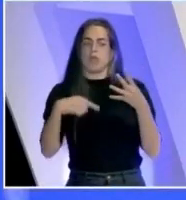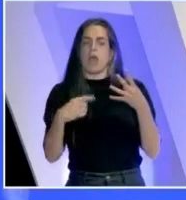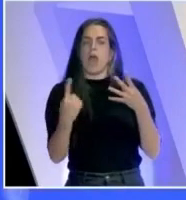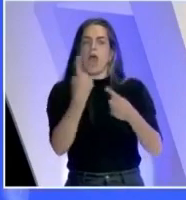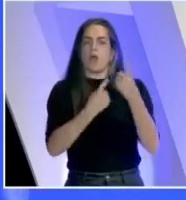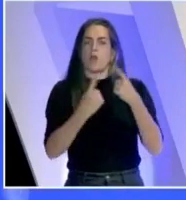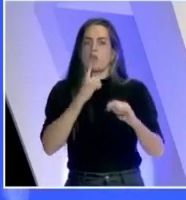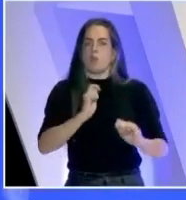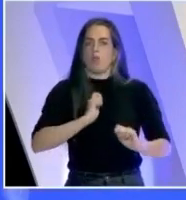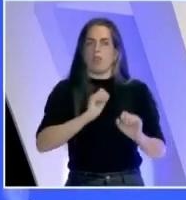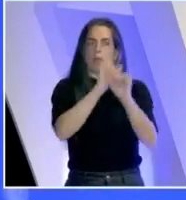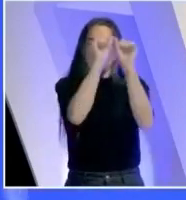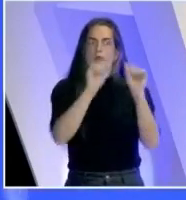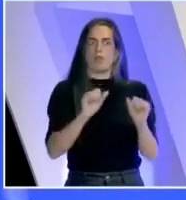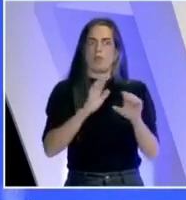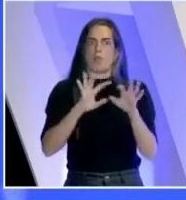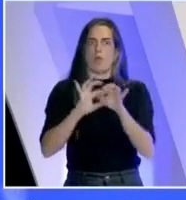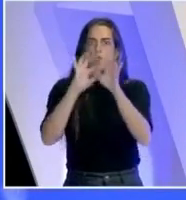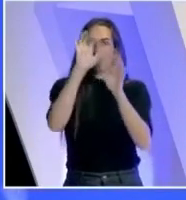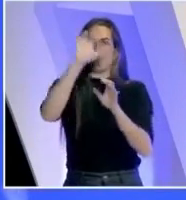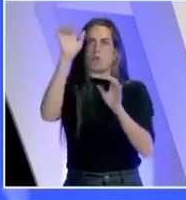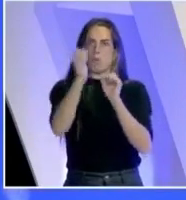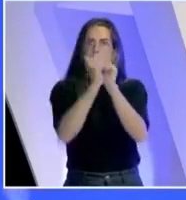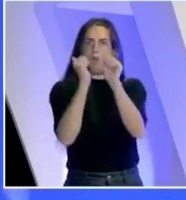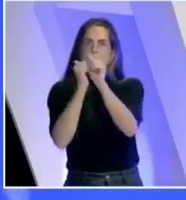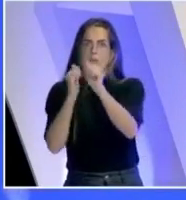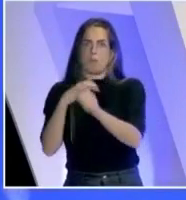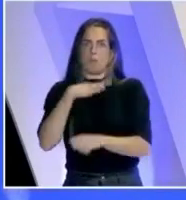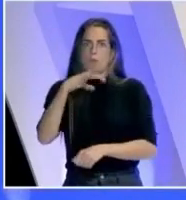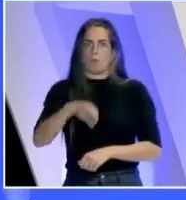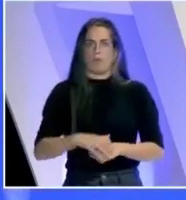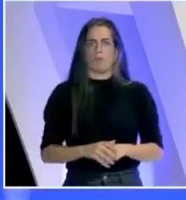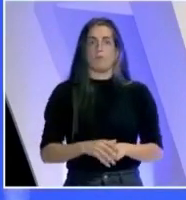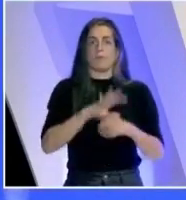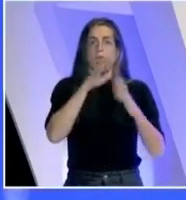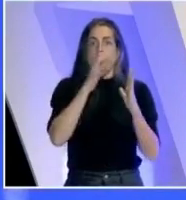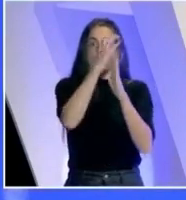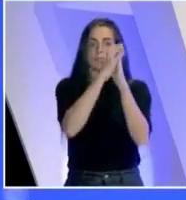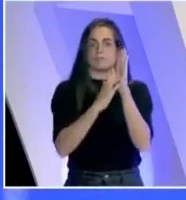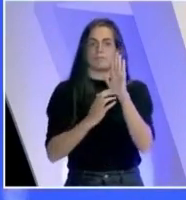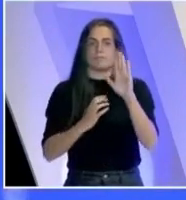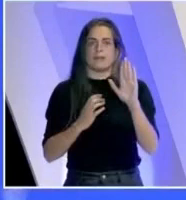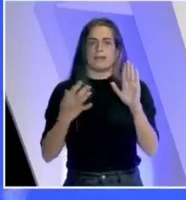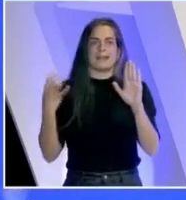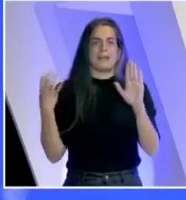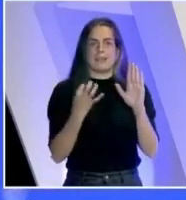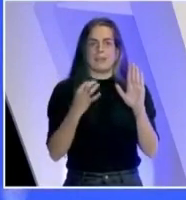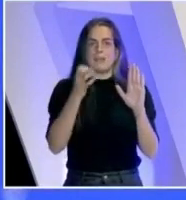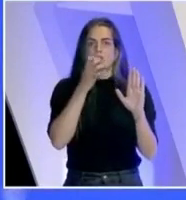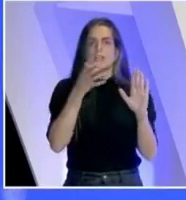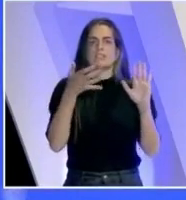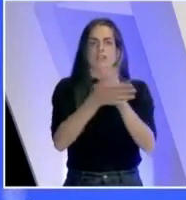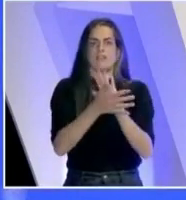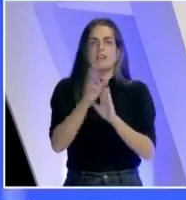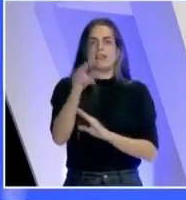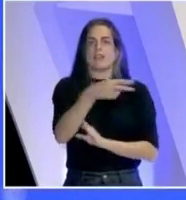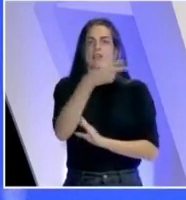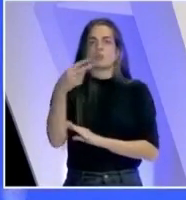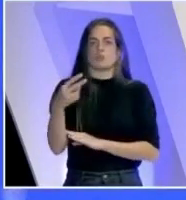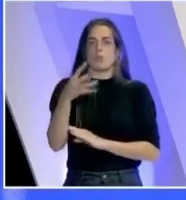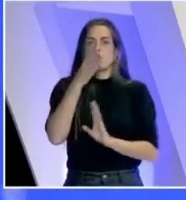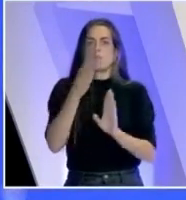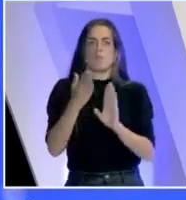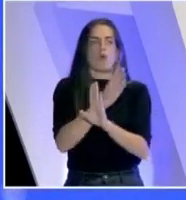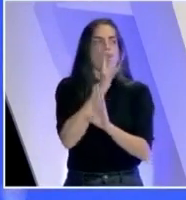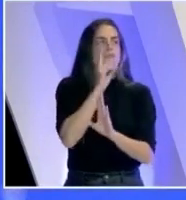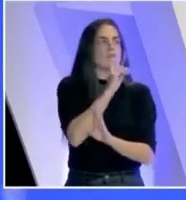nivel europeo. El bienestar que gozamos hoy es, sin duda alguna, en buena medida, el resultado de aquella